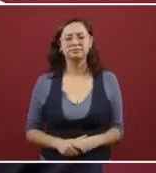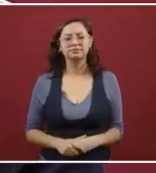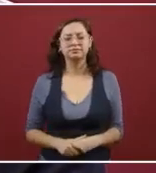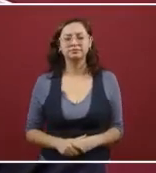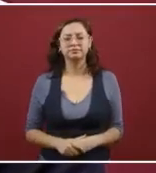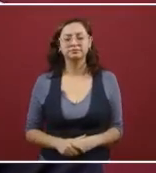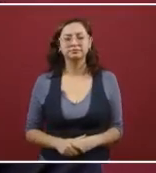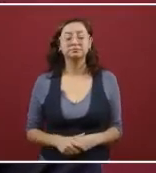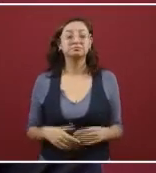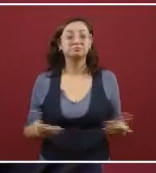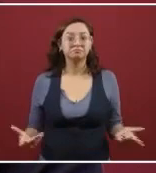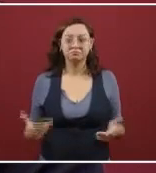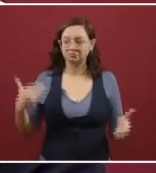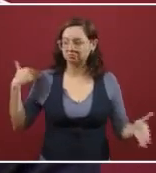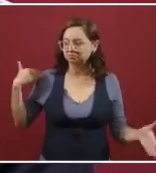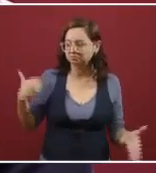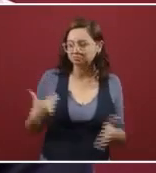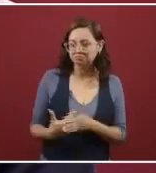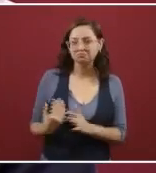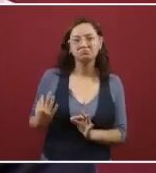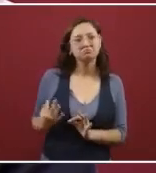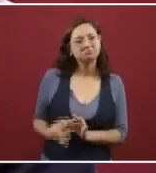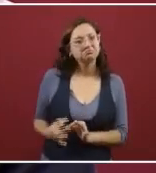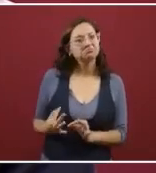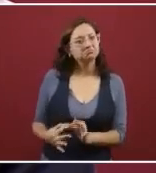son muy buenos los resultados